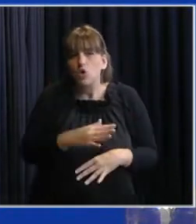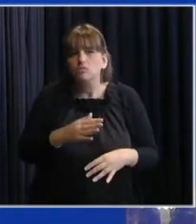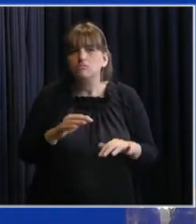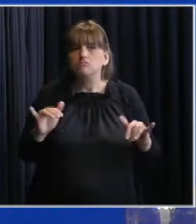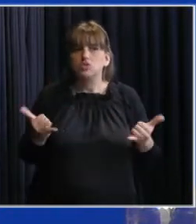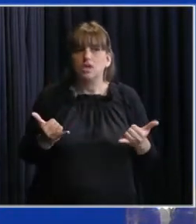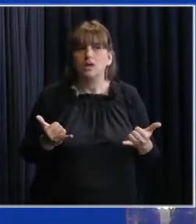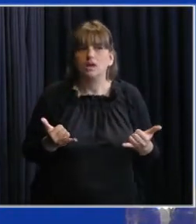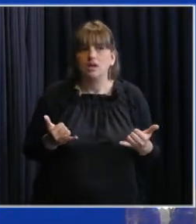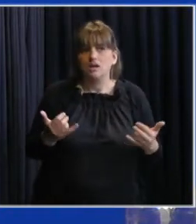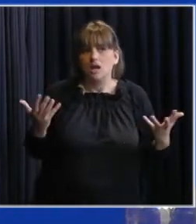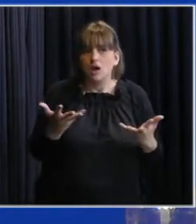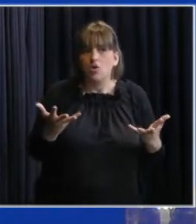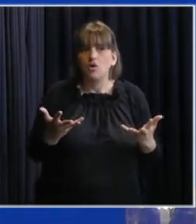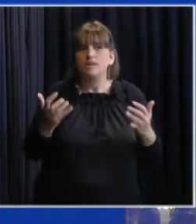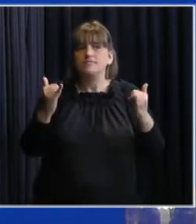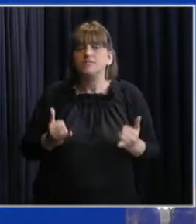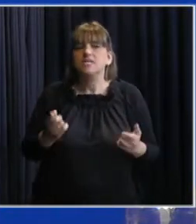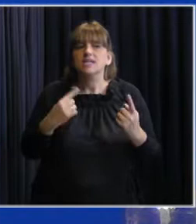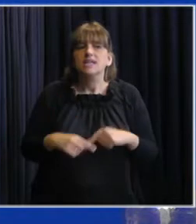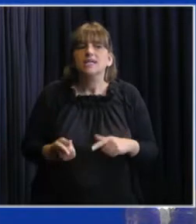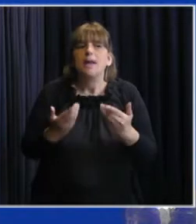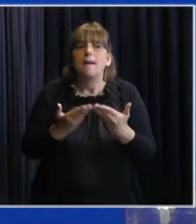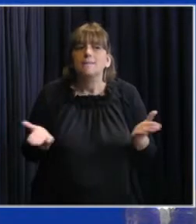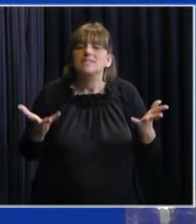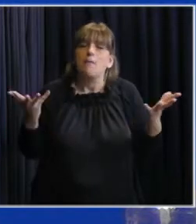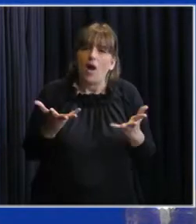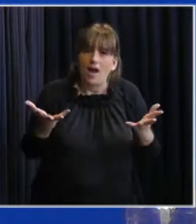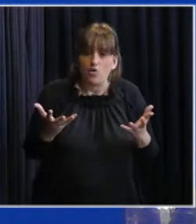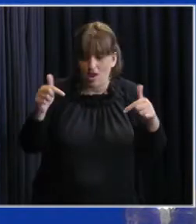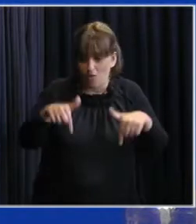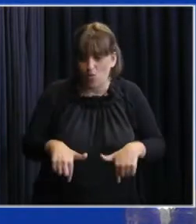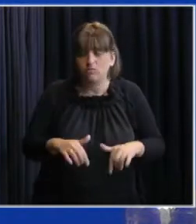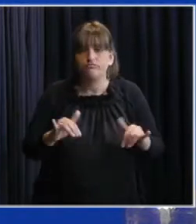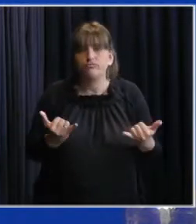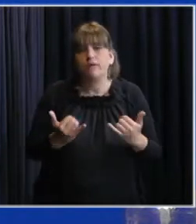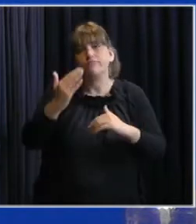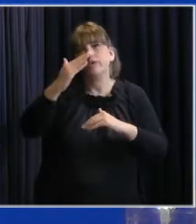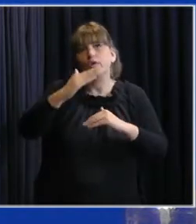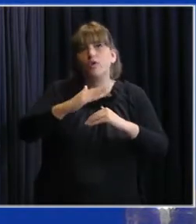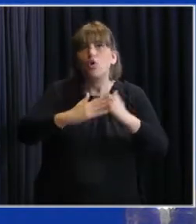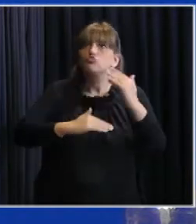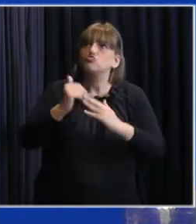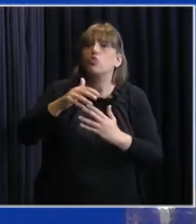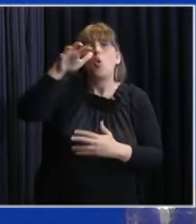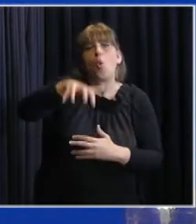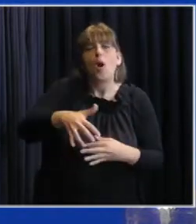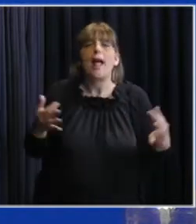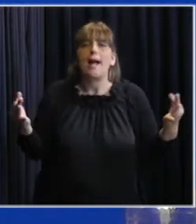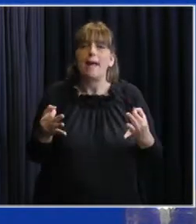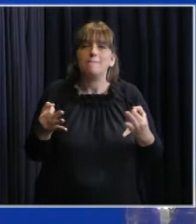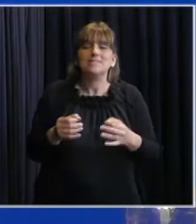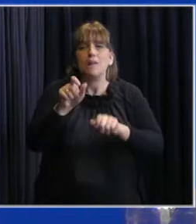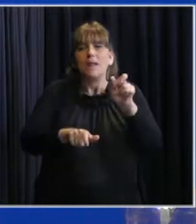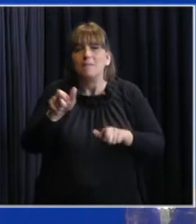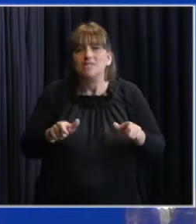prontos al día de hoy y empezamos hoy en la construcción de un centro de contingencia para